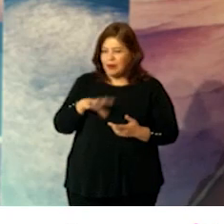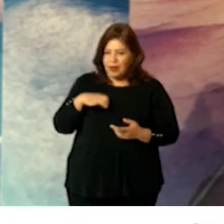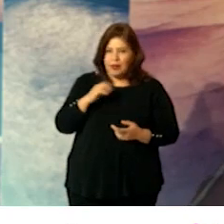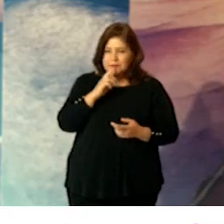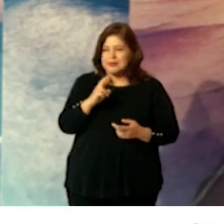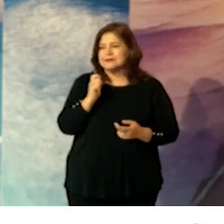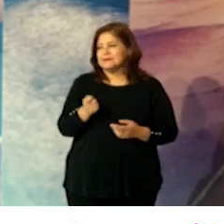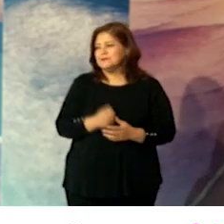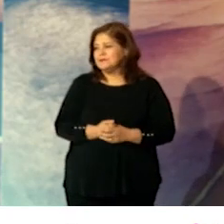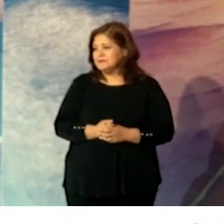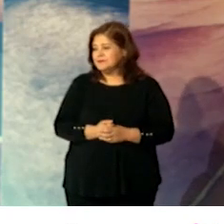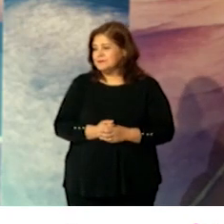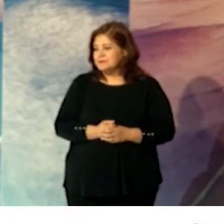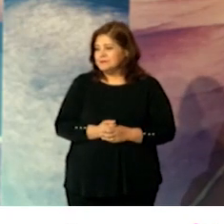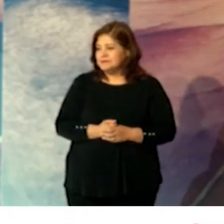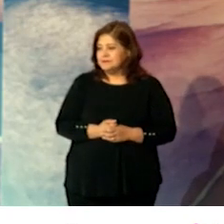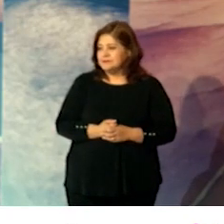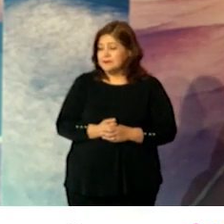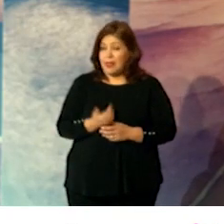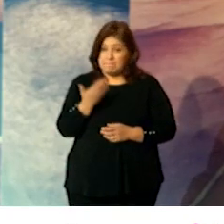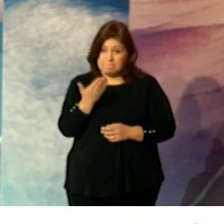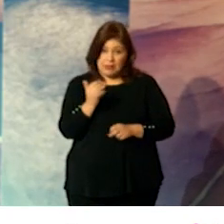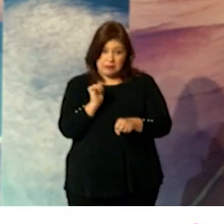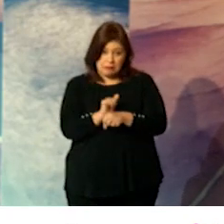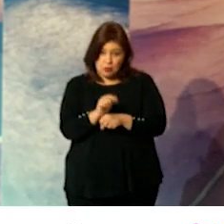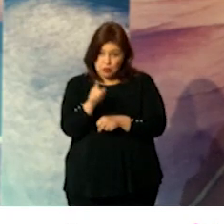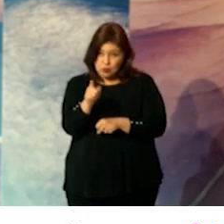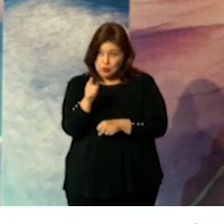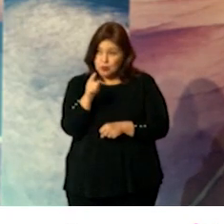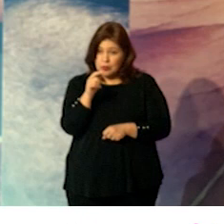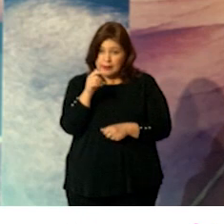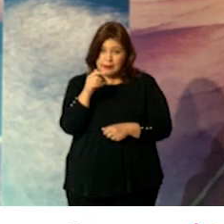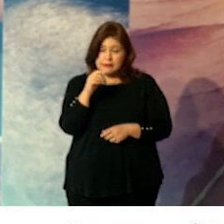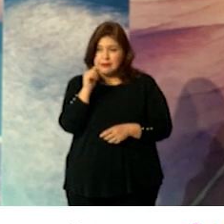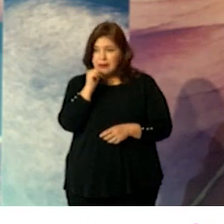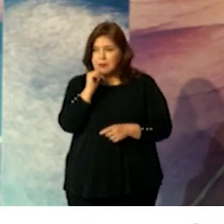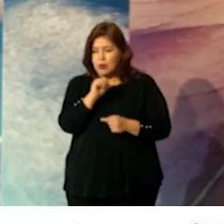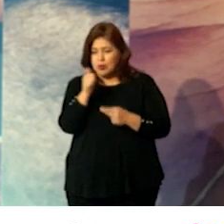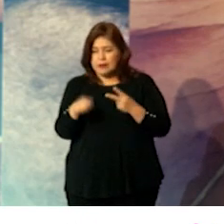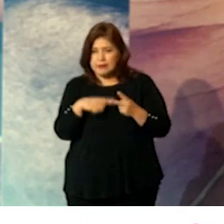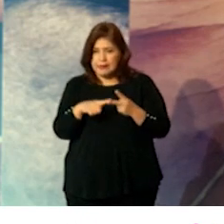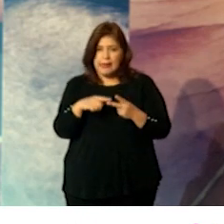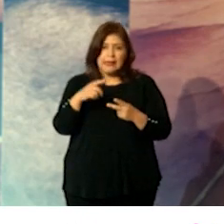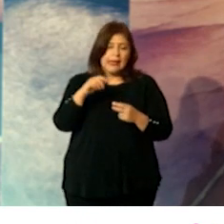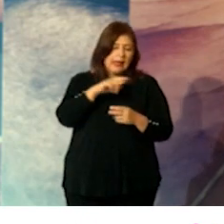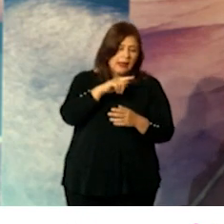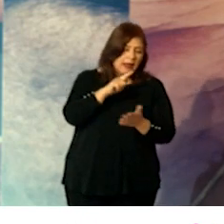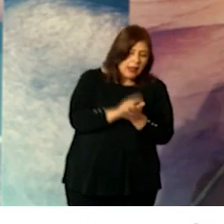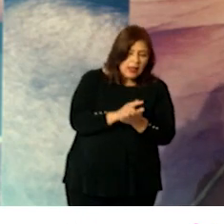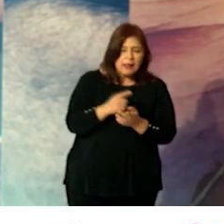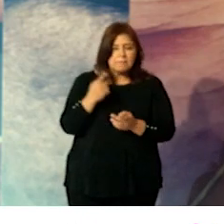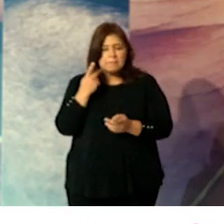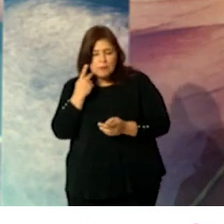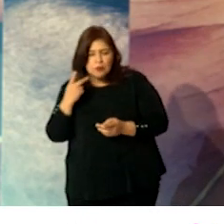uno. La petición puntual que tengo, y creo que también responde a la otra pregunta, es cada política pública, proyecto